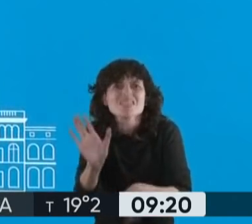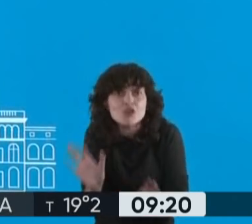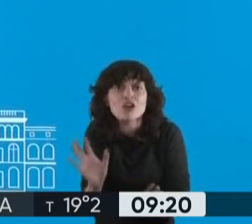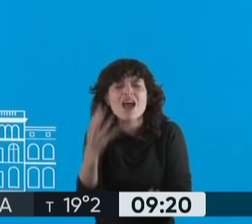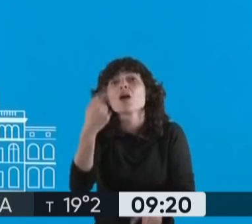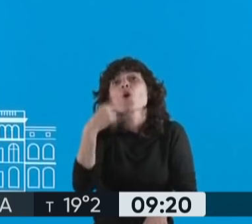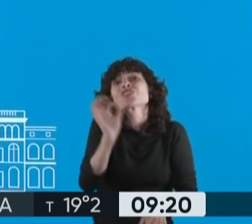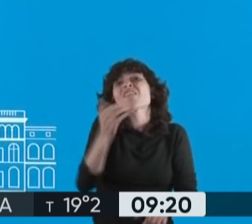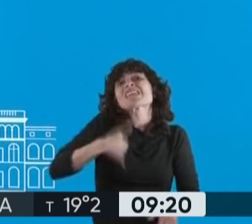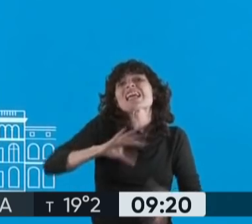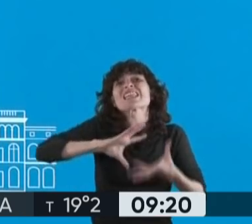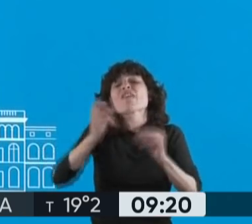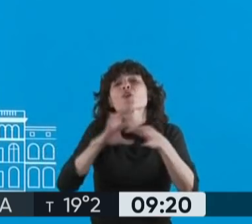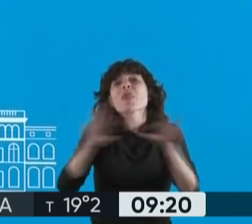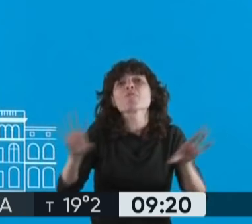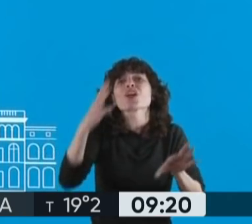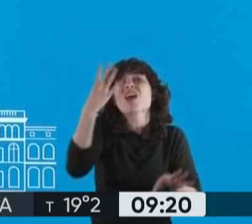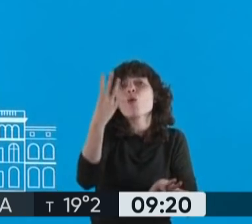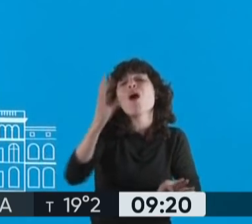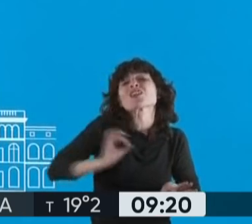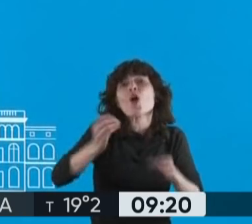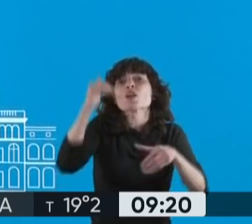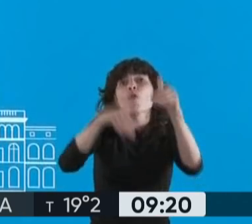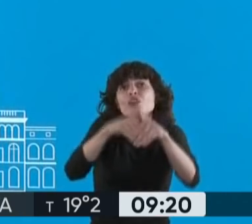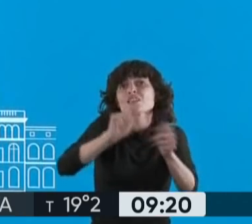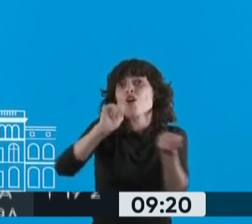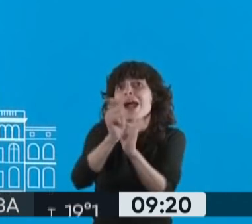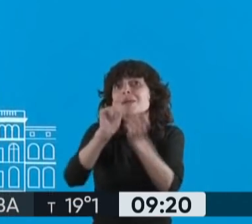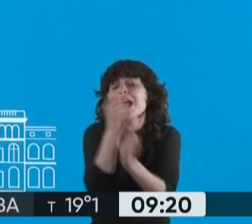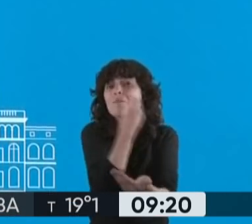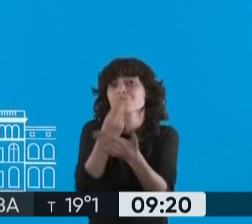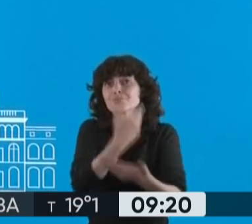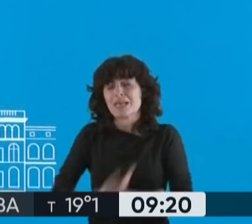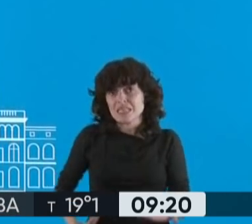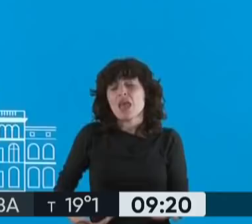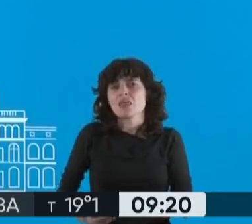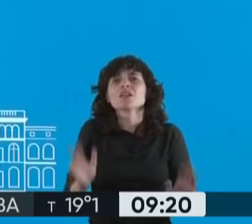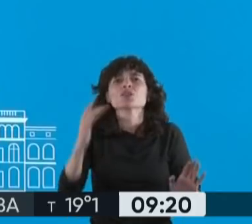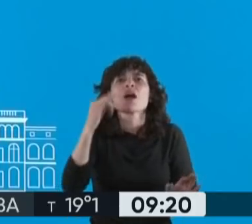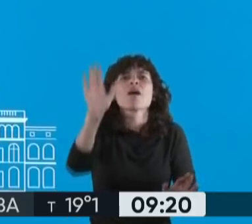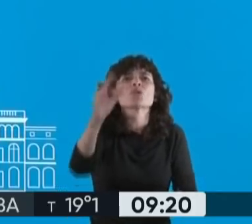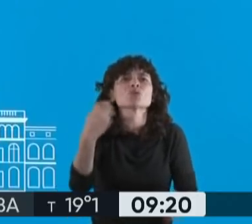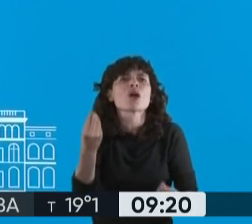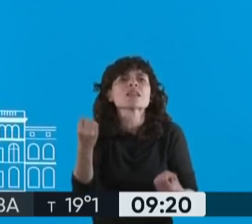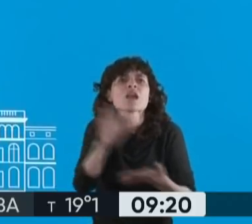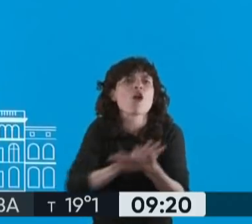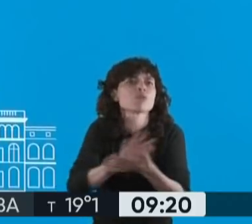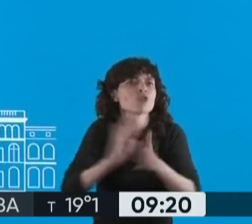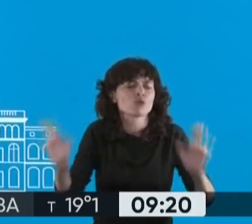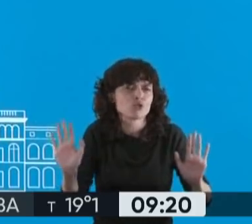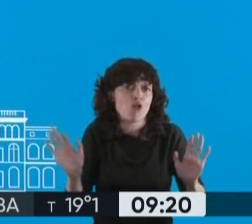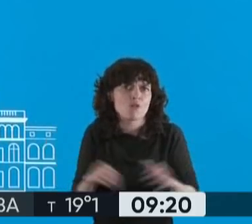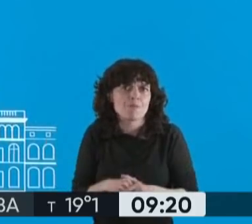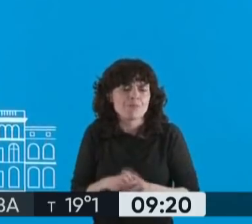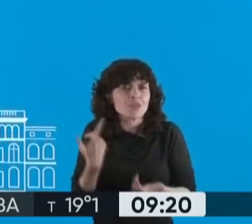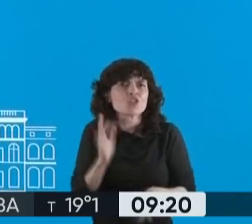hay elecciones, con lo cual cuando uno firma un acuerdo que involucra más de 4 años o más de los años que le quedan seguro en el